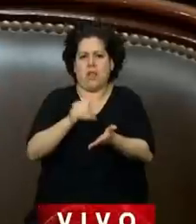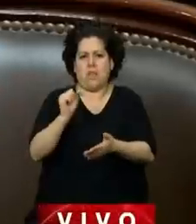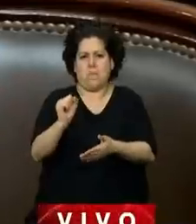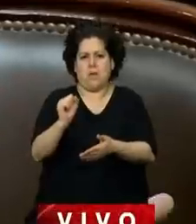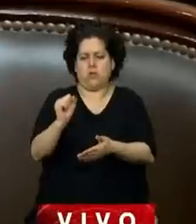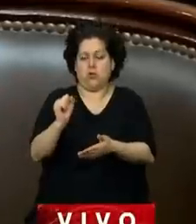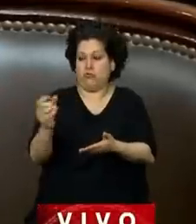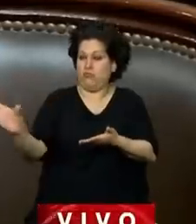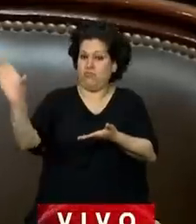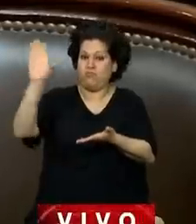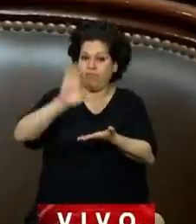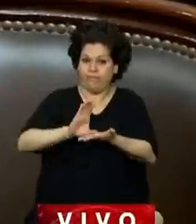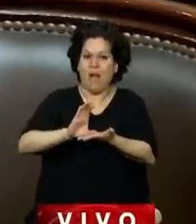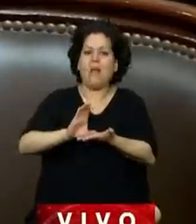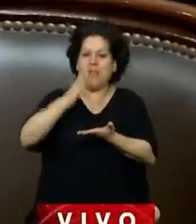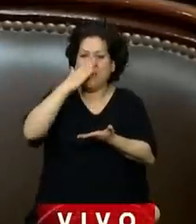pueden financiar?